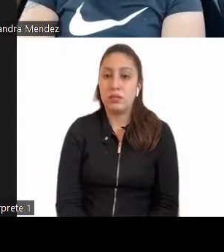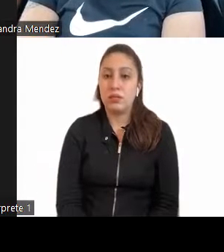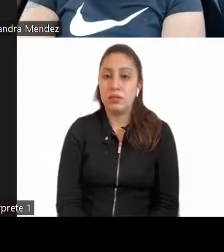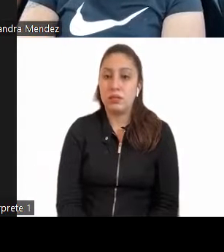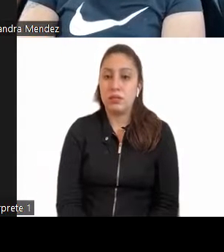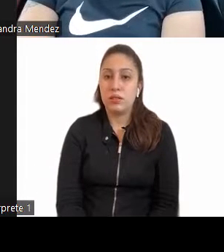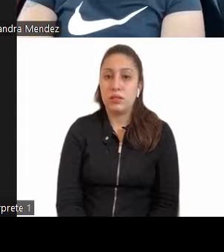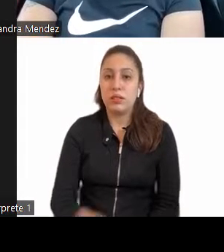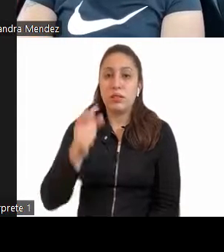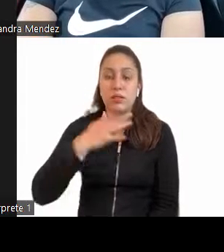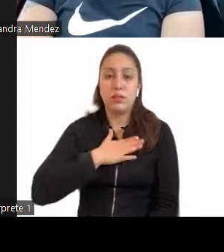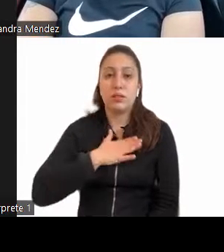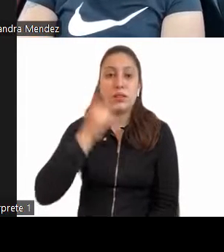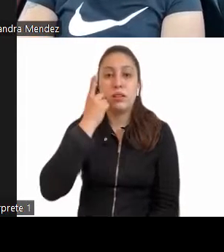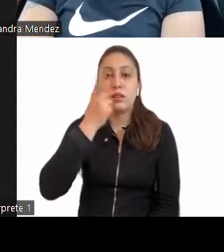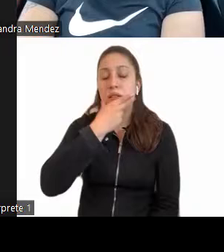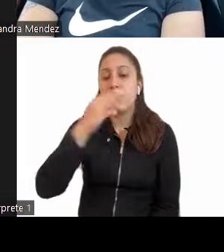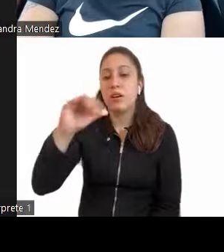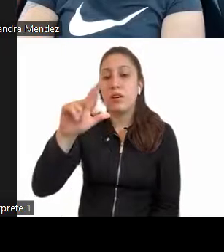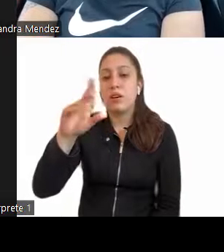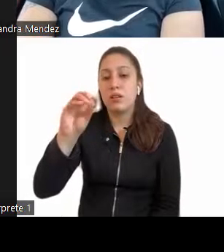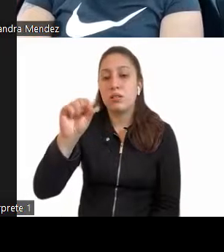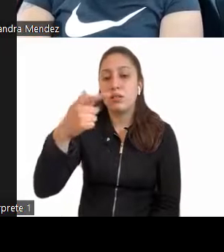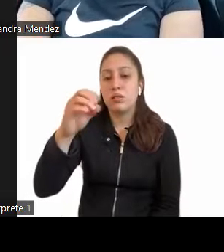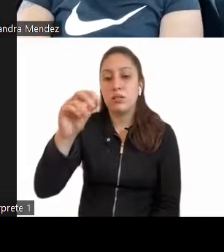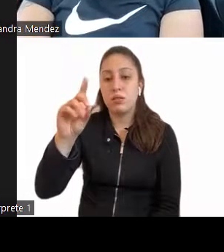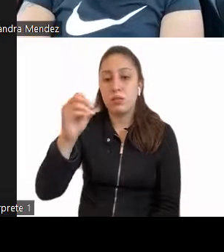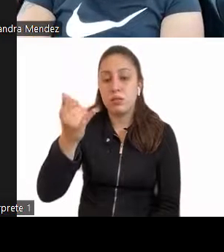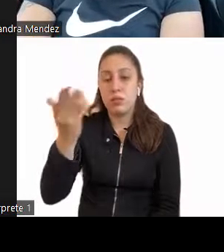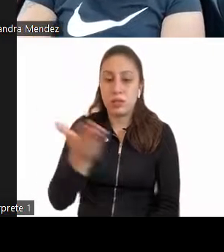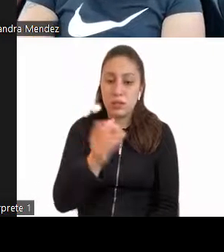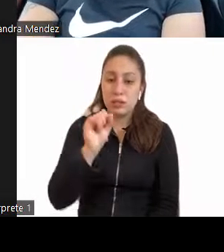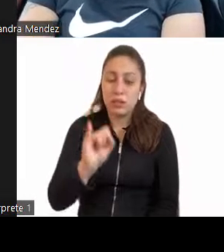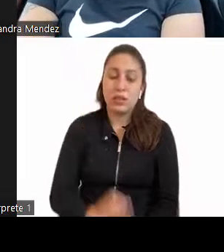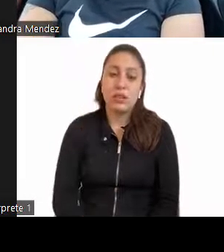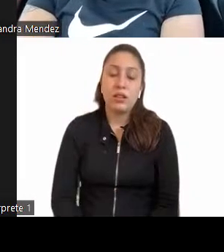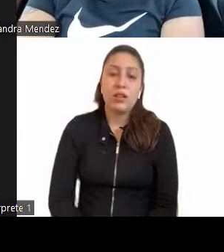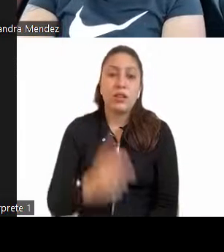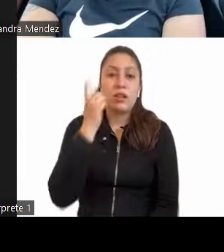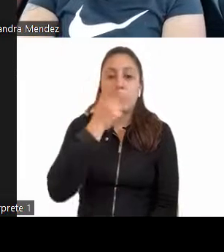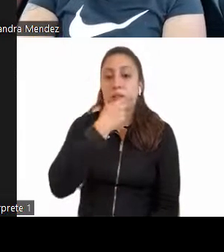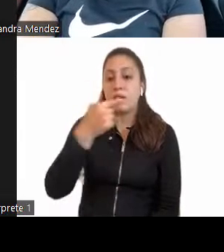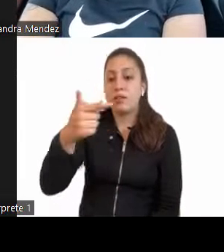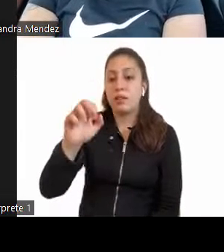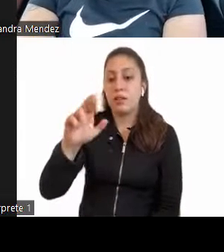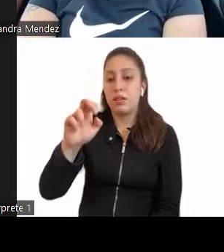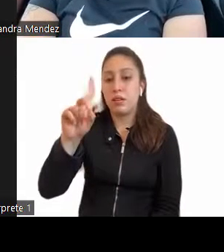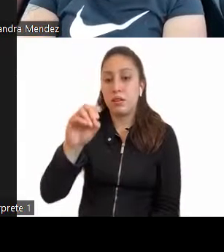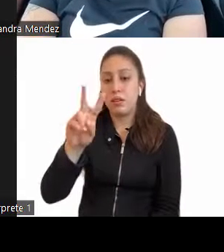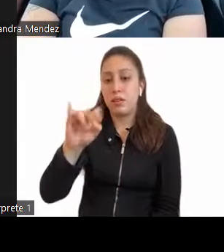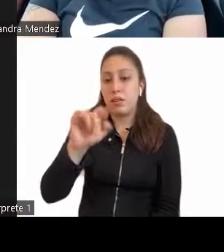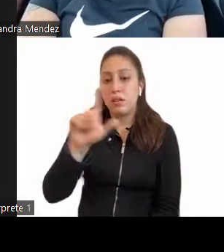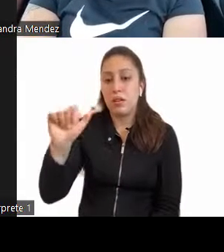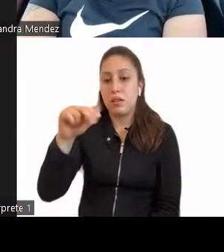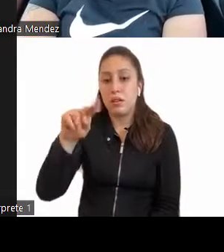El de la voz, Carlos Cervantes Godoy, presente. Gerardo Villanueva Albarrán. Gerardo Villanueva,